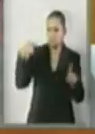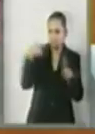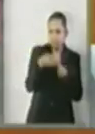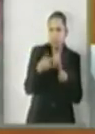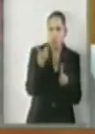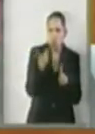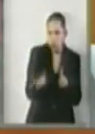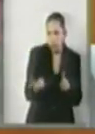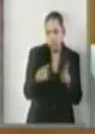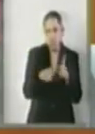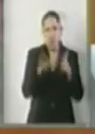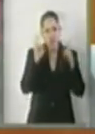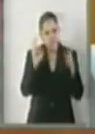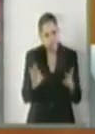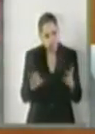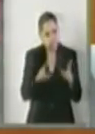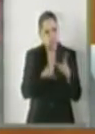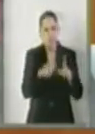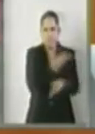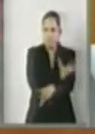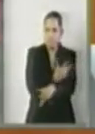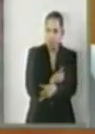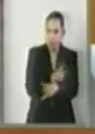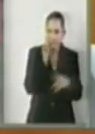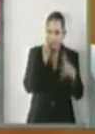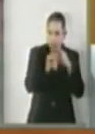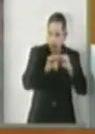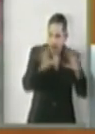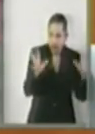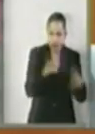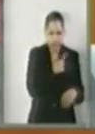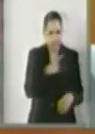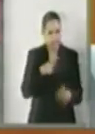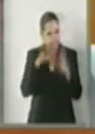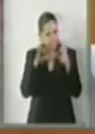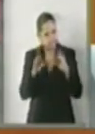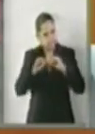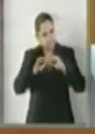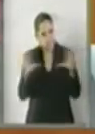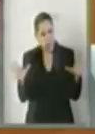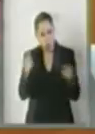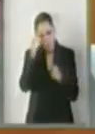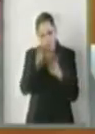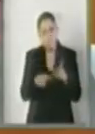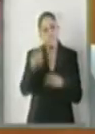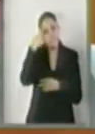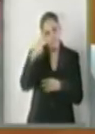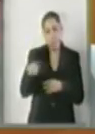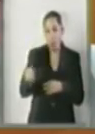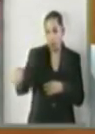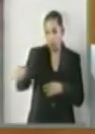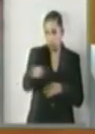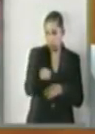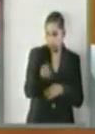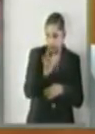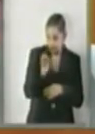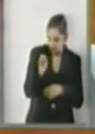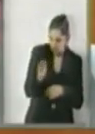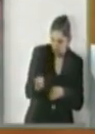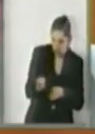economía, de transparencia y honradez para satisfacer los objetivos a los que están destinados estos